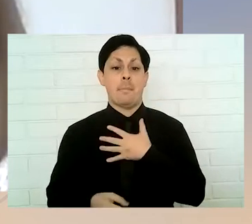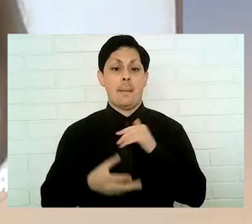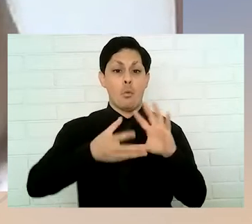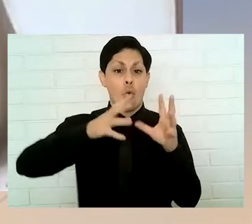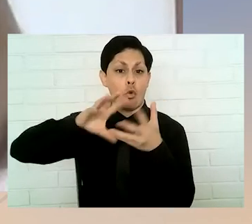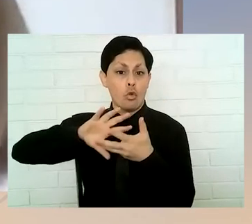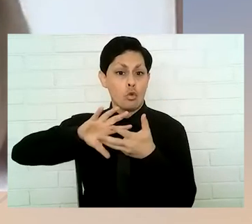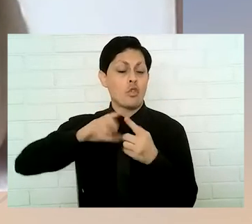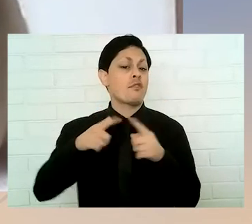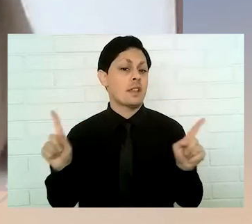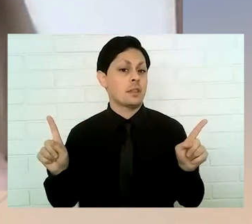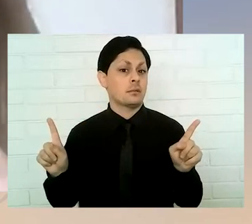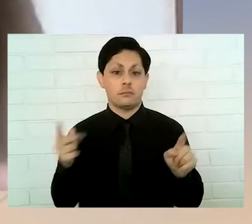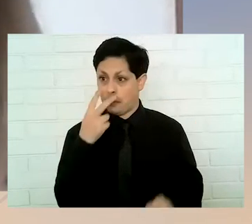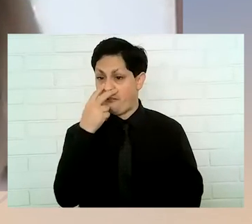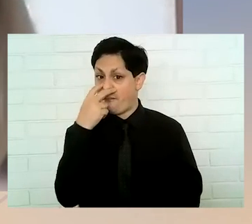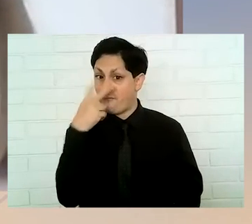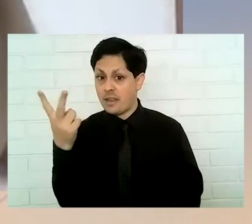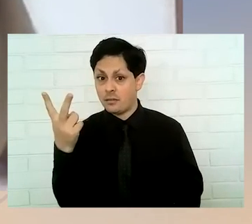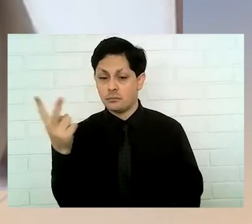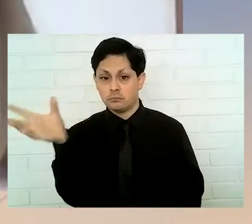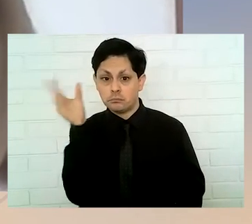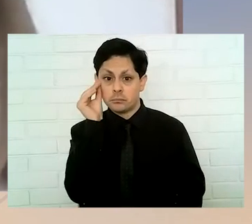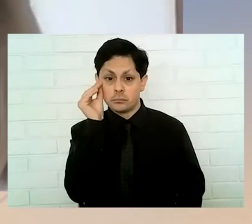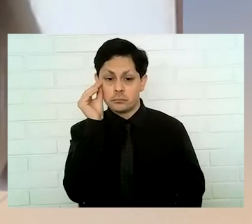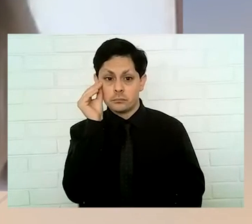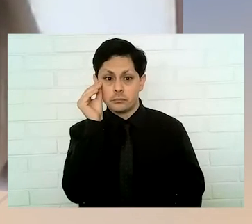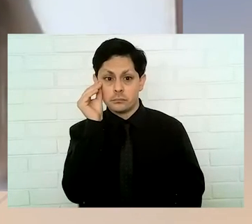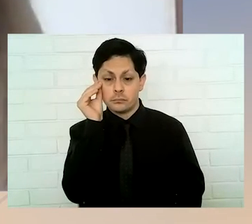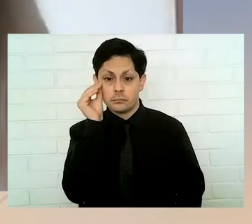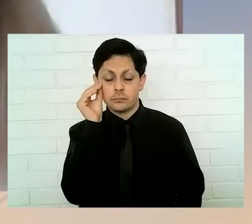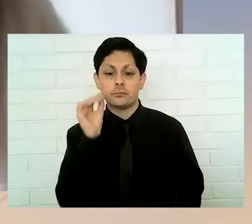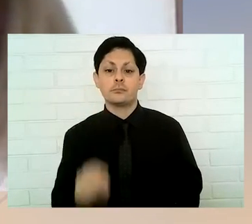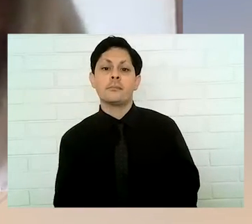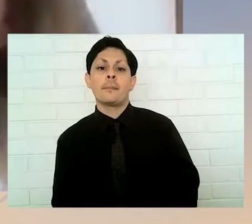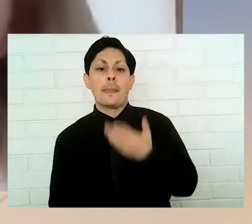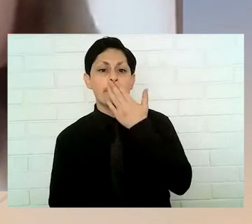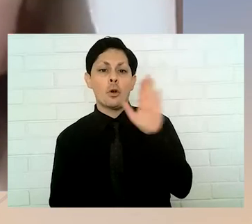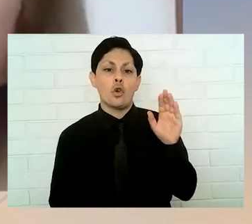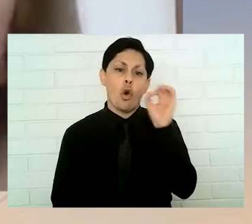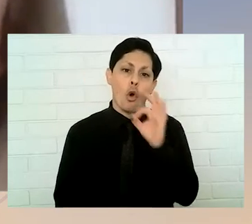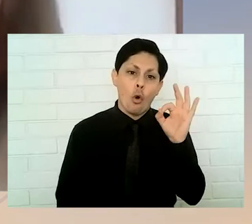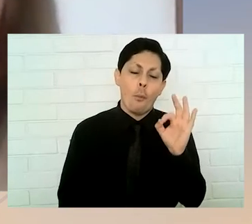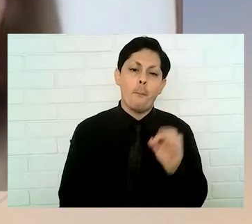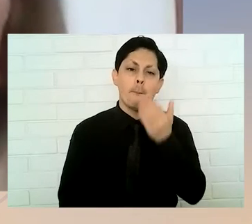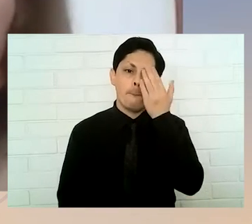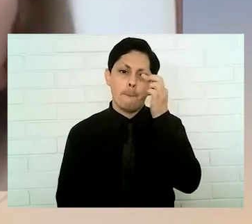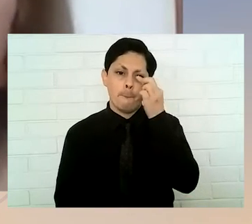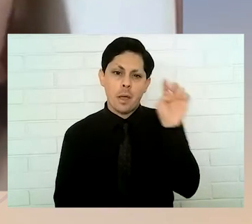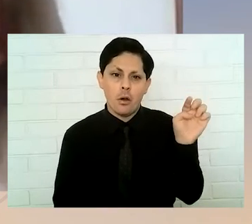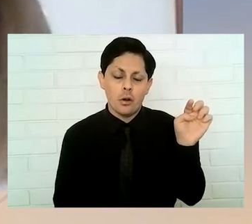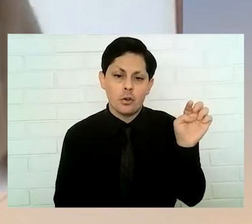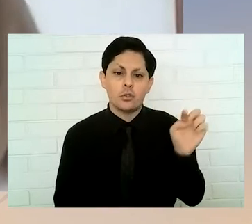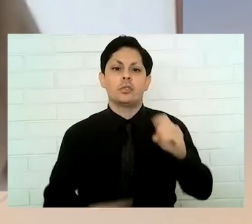diferente. El sacar aquello de mejor o peor, pero realmente de la idea de